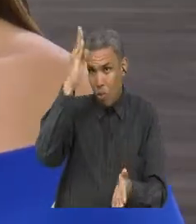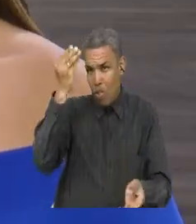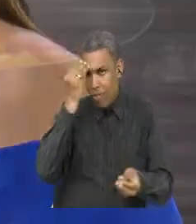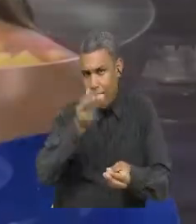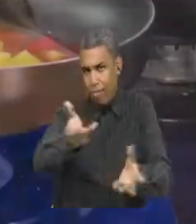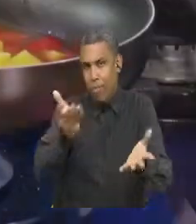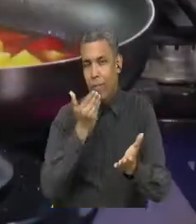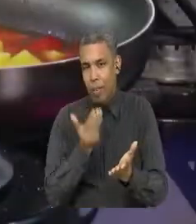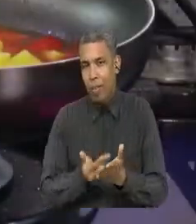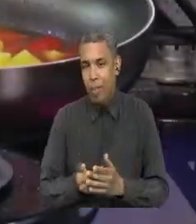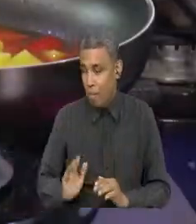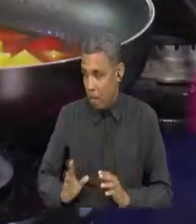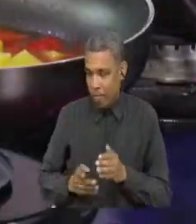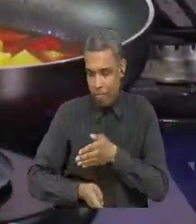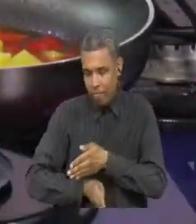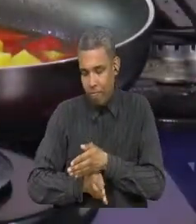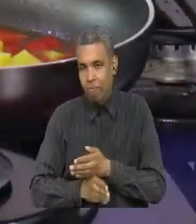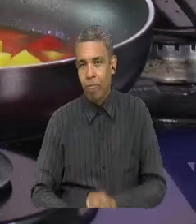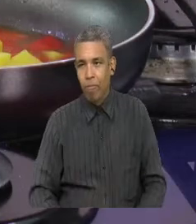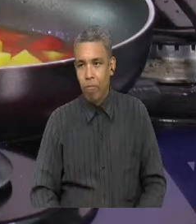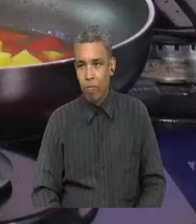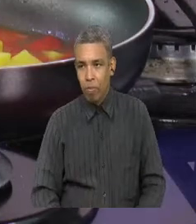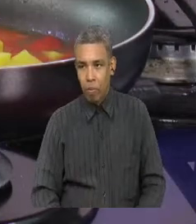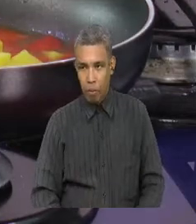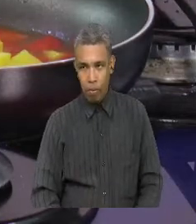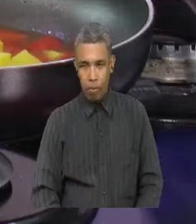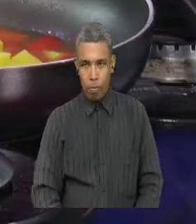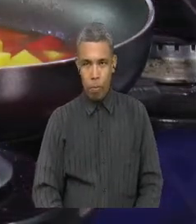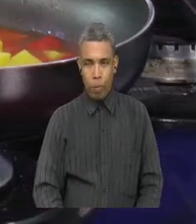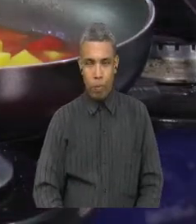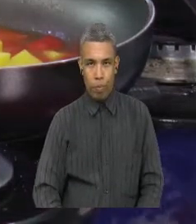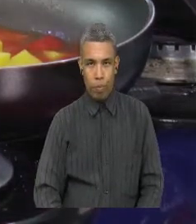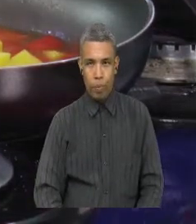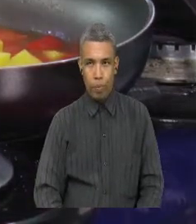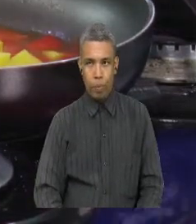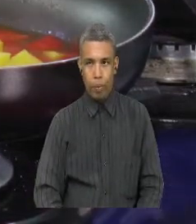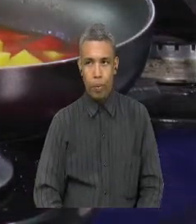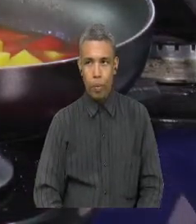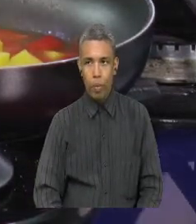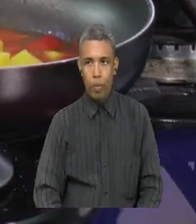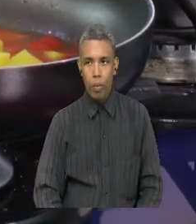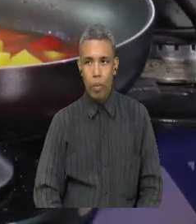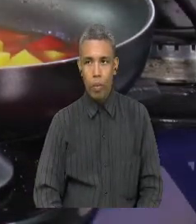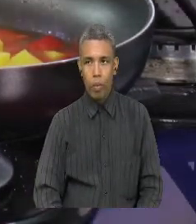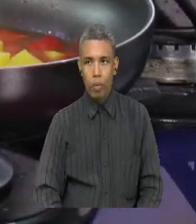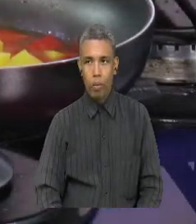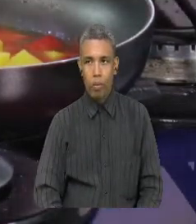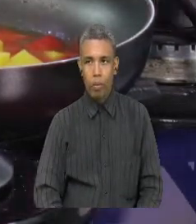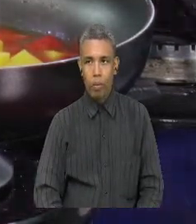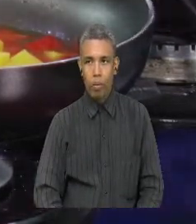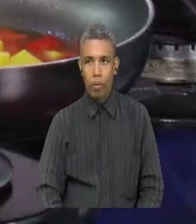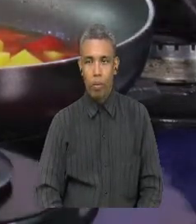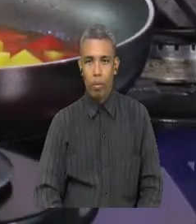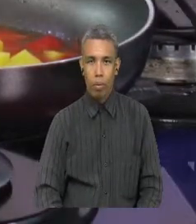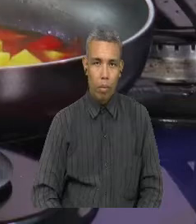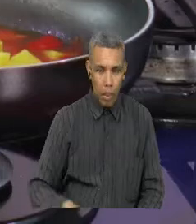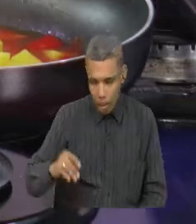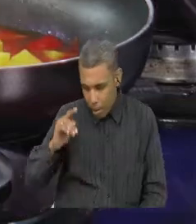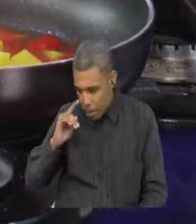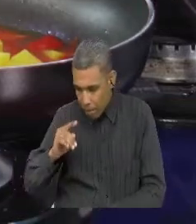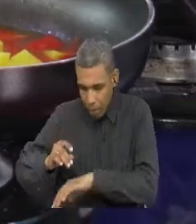ver, Rochi, seguimos acá. Vean, como pueden ver. El bonito por aquí. Ya. La pincita que le hicimos,